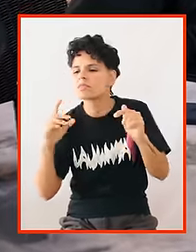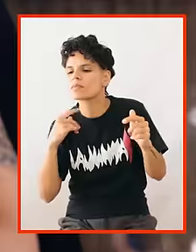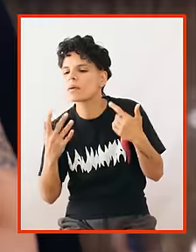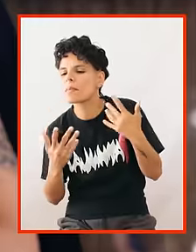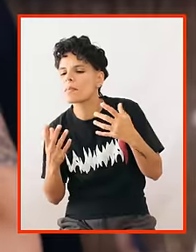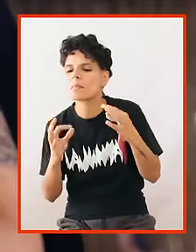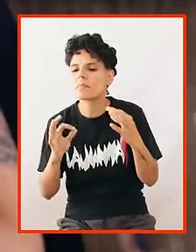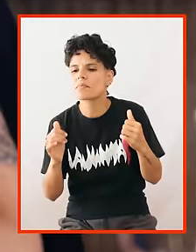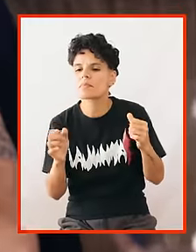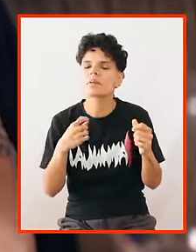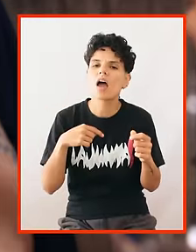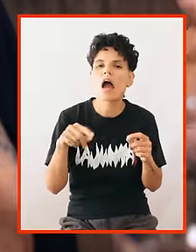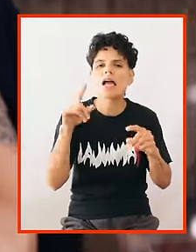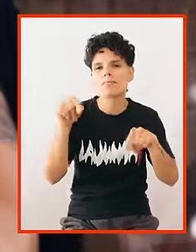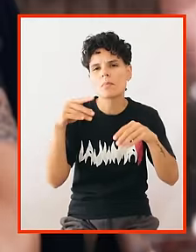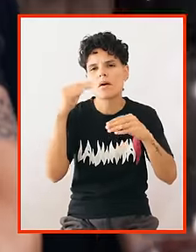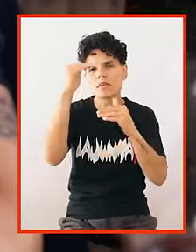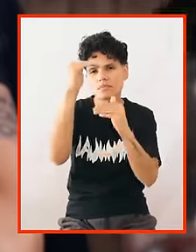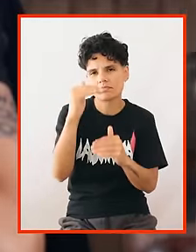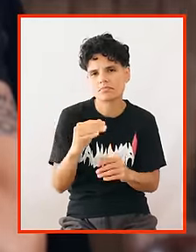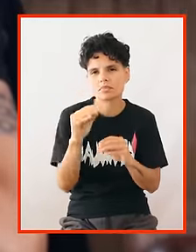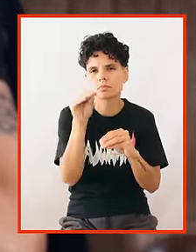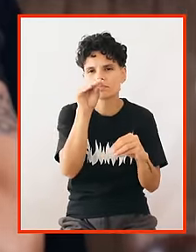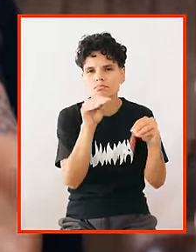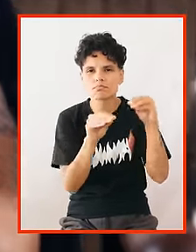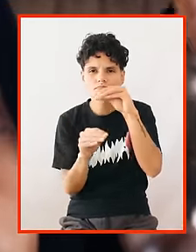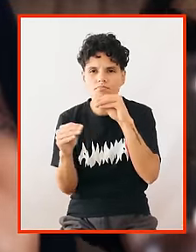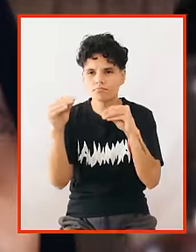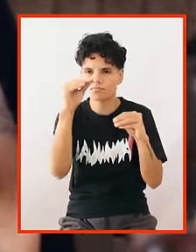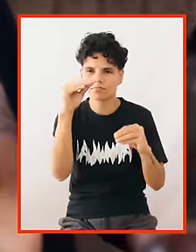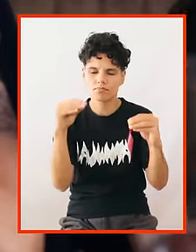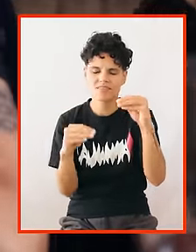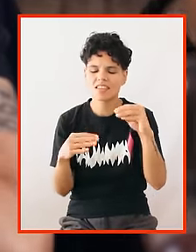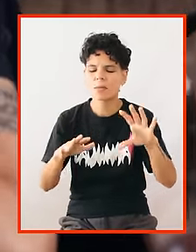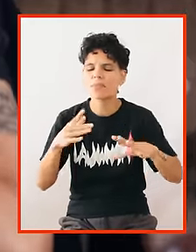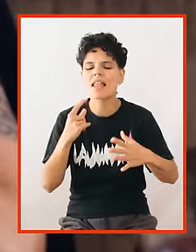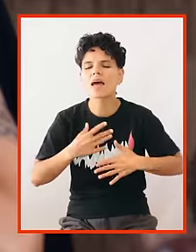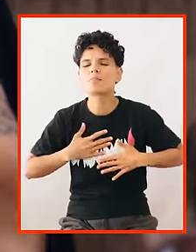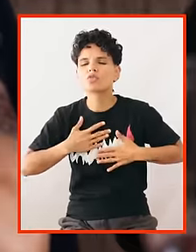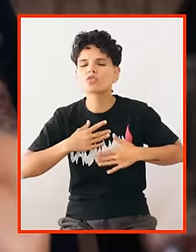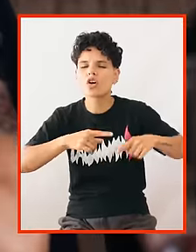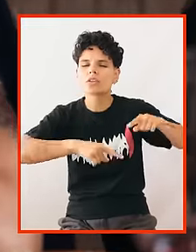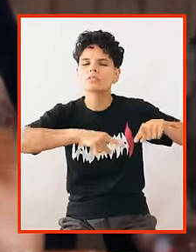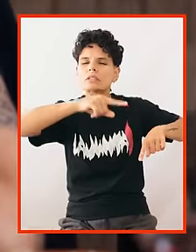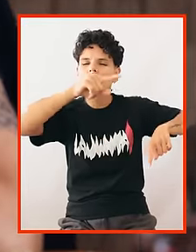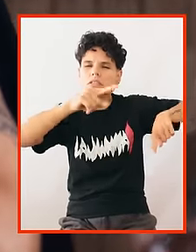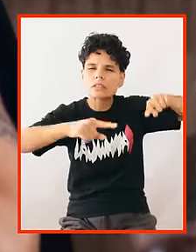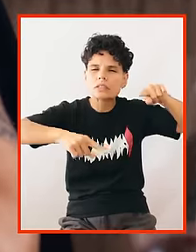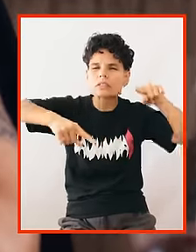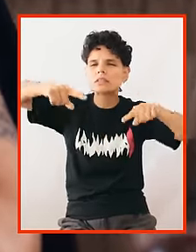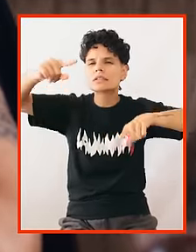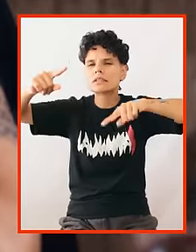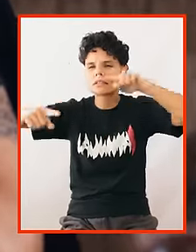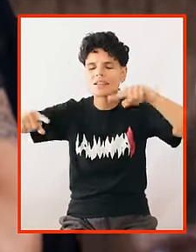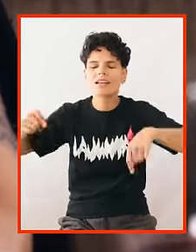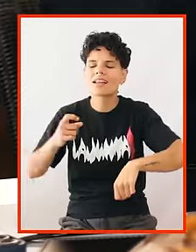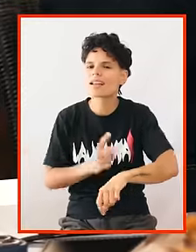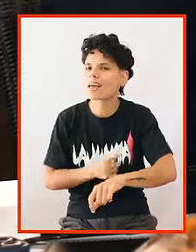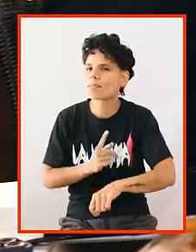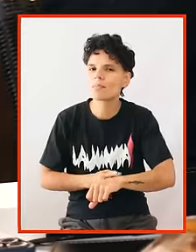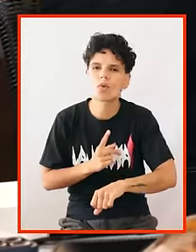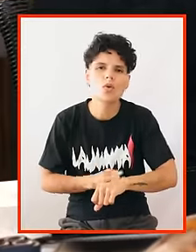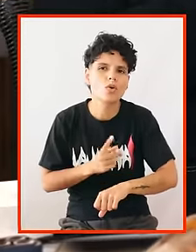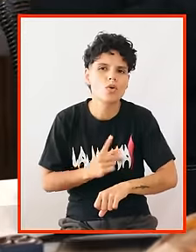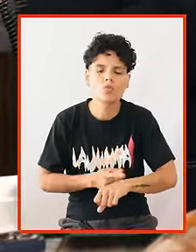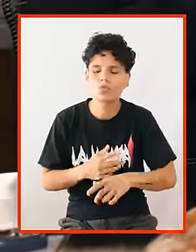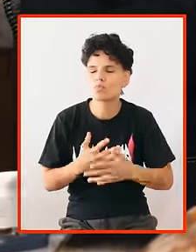moviendo y decir, ok, coloquemos esto acá. Esto. Depende como el relato que uno quiera hacer también y las emociones que uno quiera provocar. Es muy importante el ritmo. En Canción